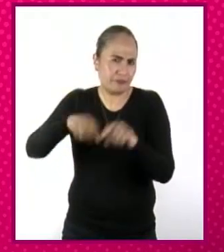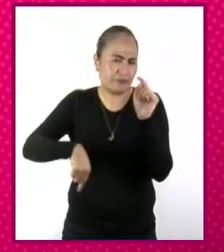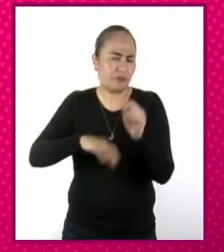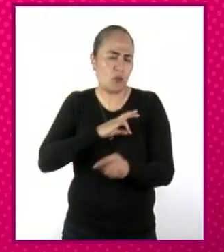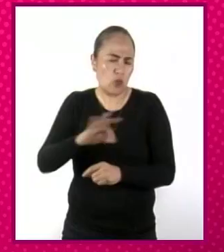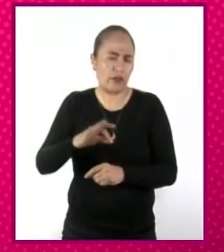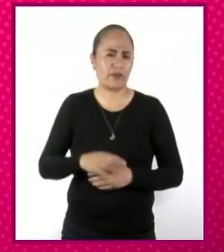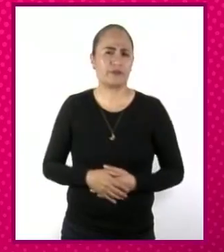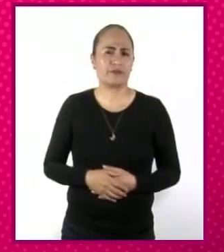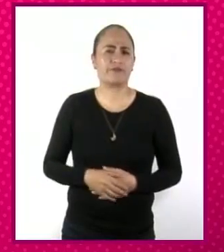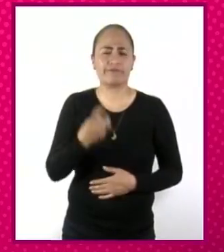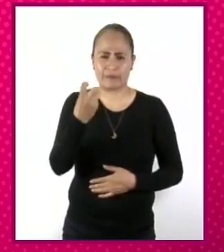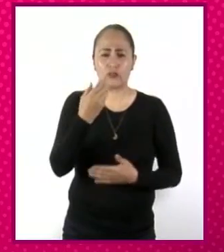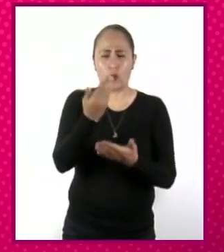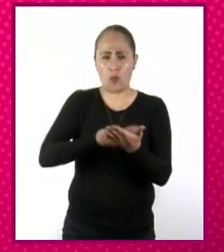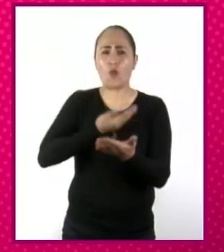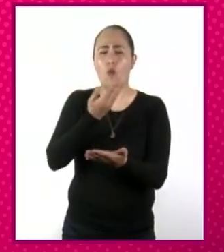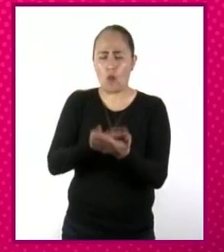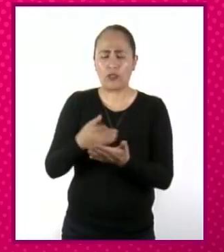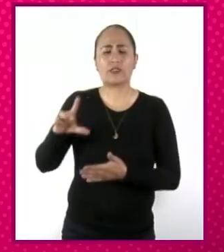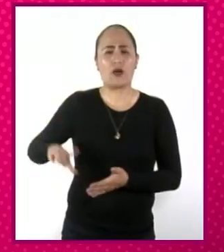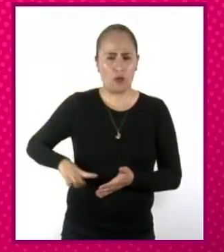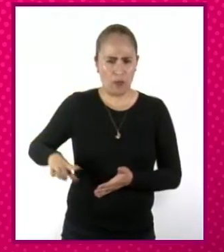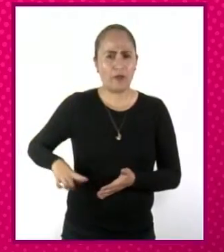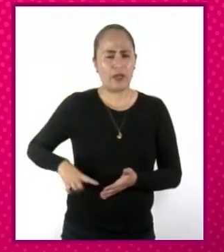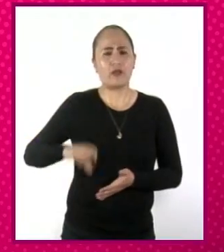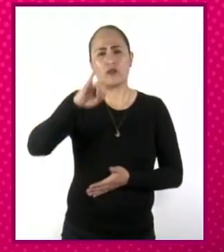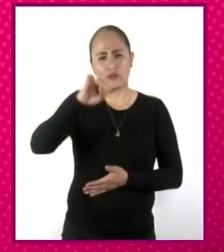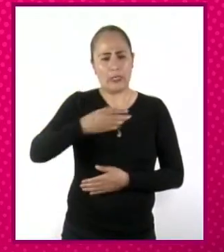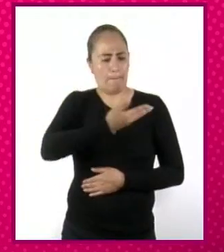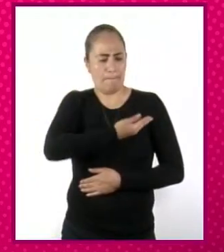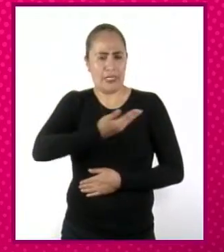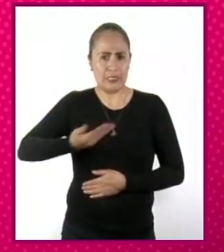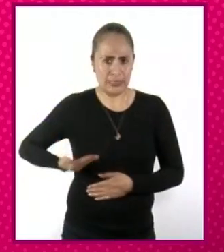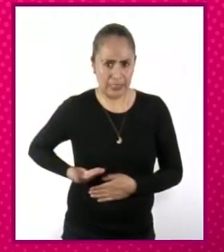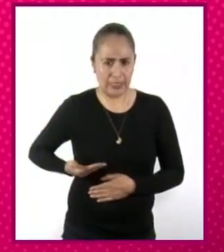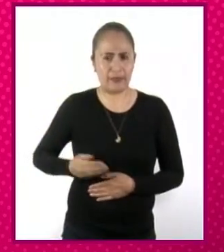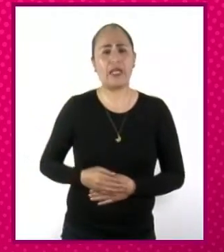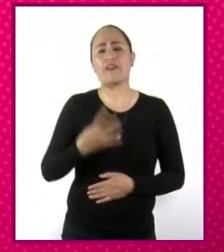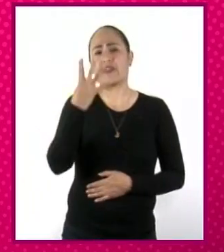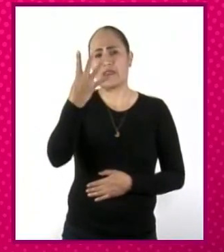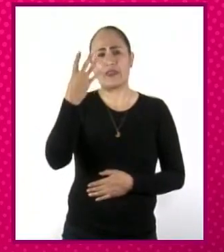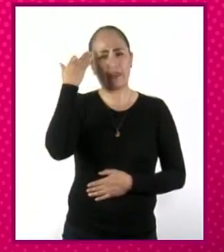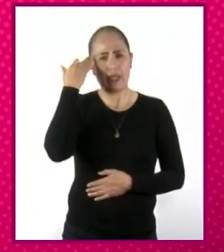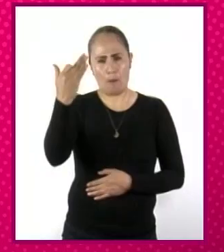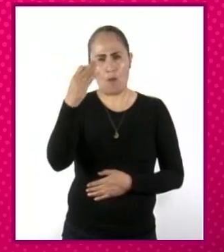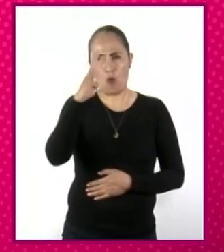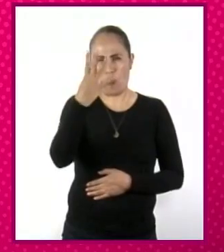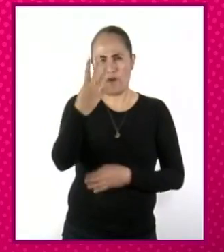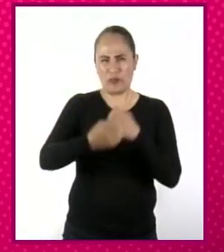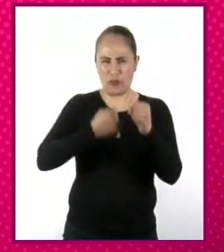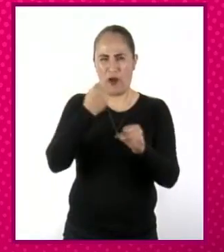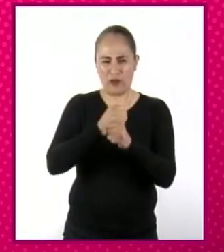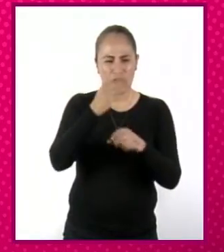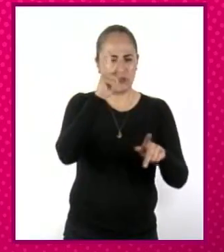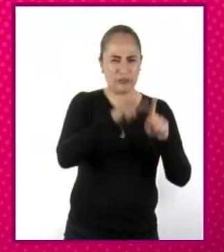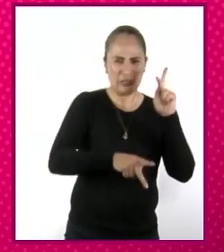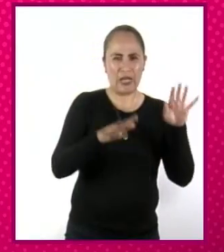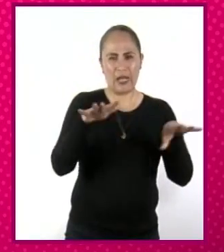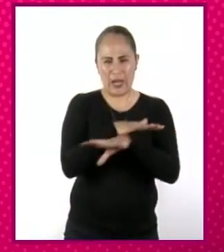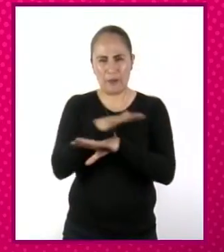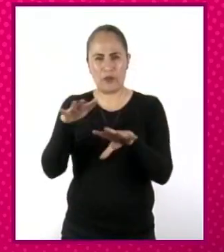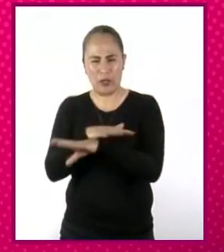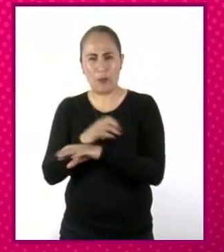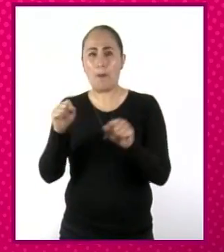primera vez esta propuesta de gobierno encabezada por un presidente electo cada 4 años y por la división de poder,